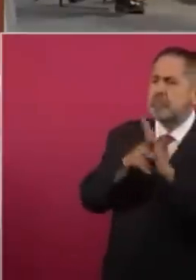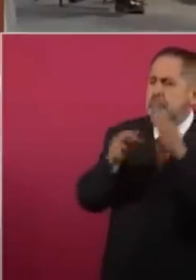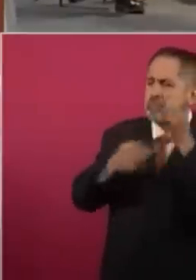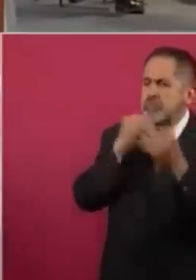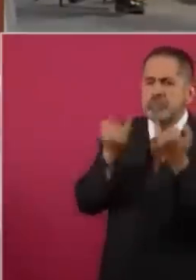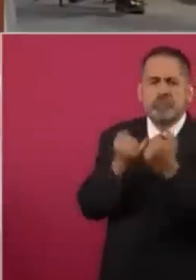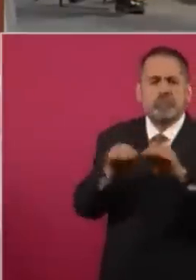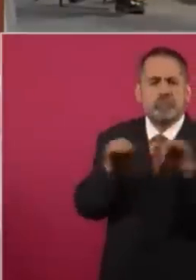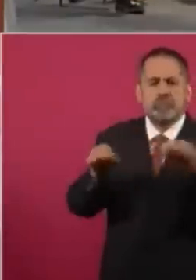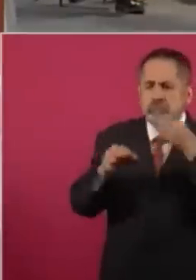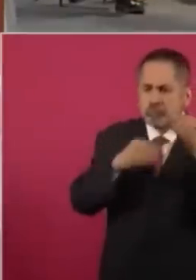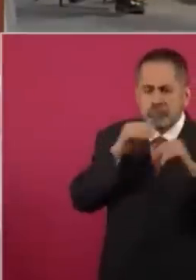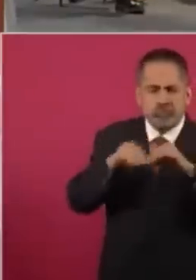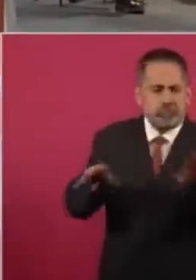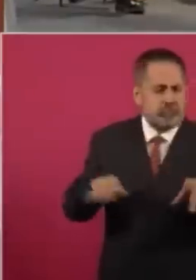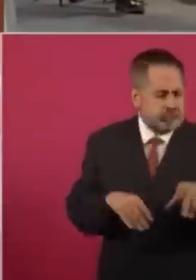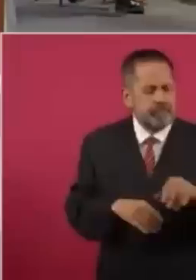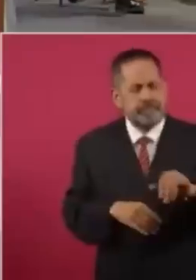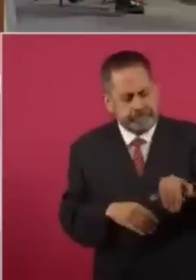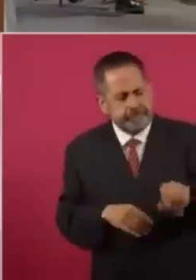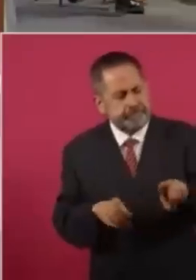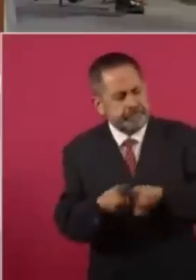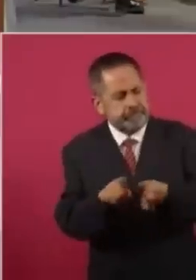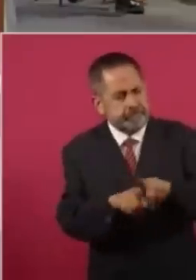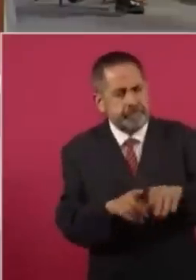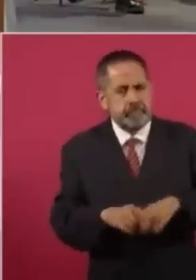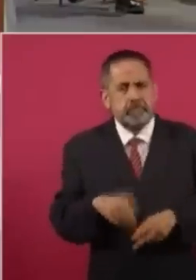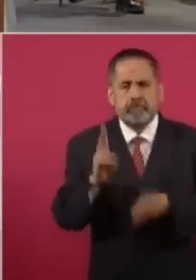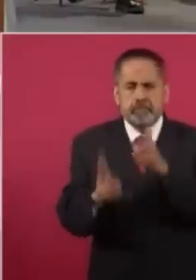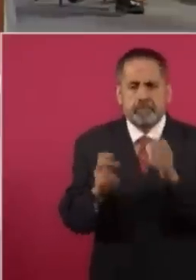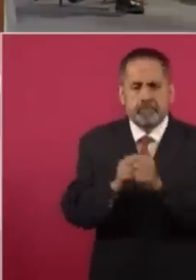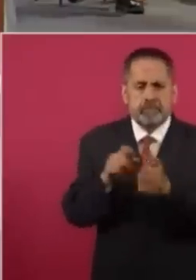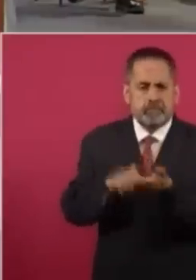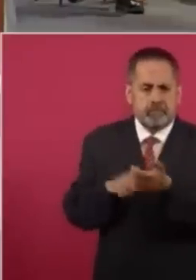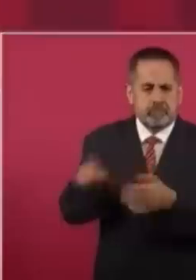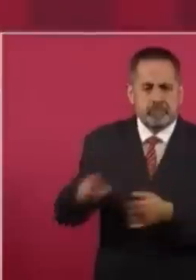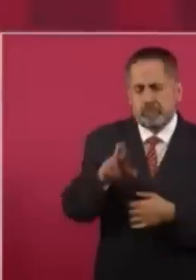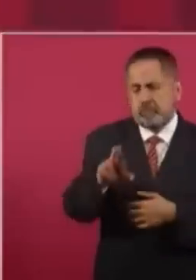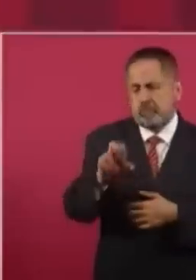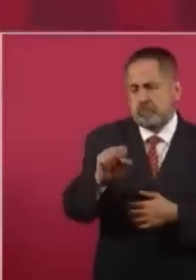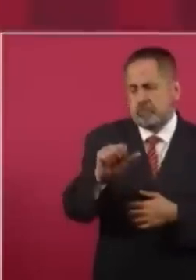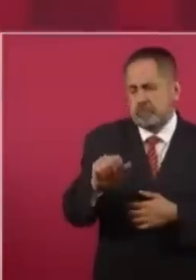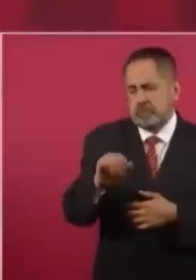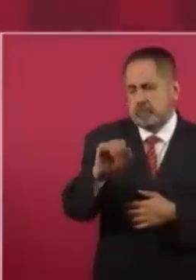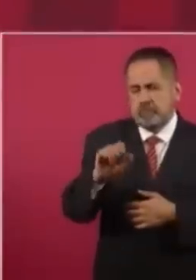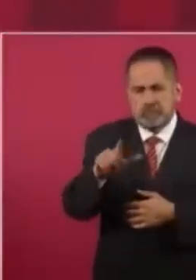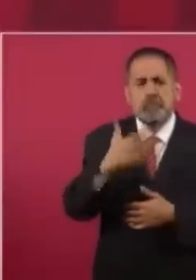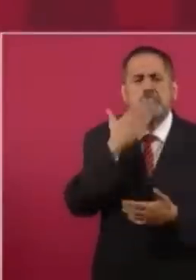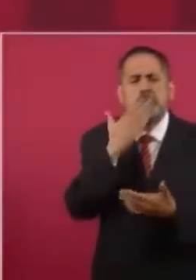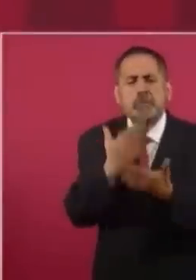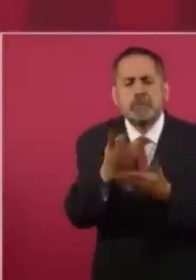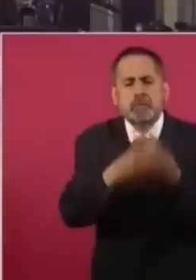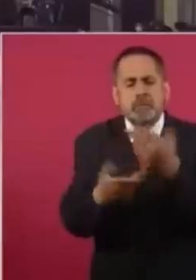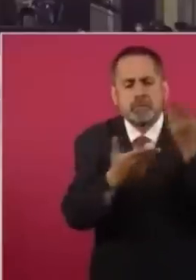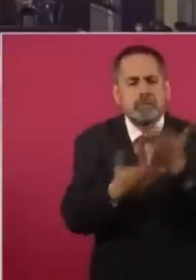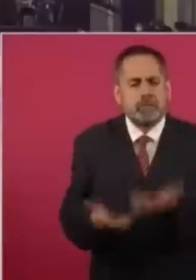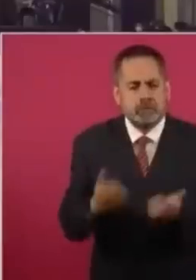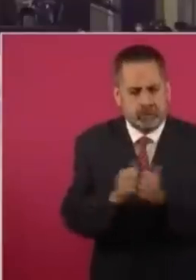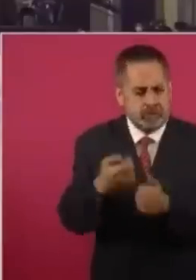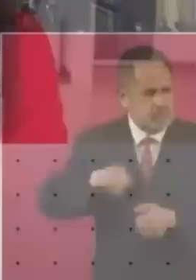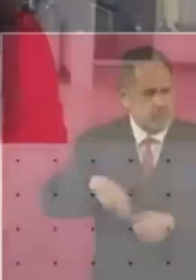Hacer periodismo en condiciones de igualdad. Por eso habla con Rosa Isela. Y bienvenida aquí.